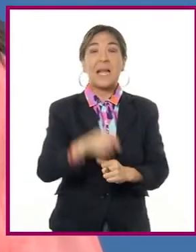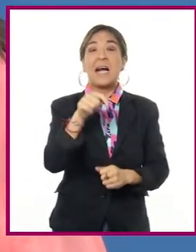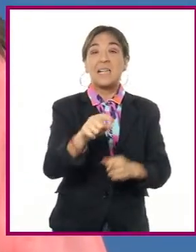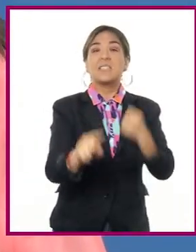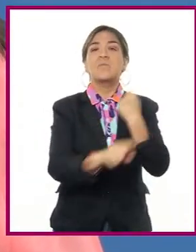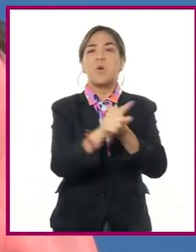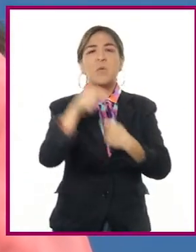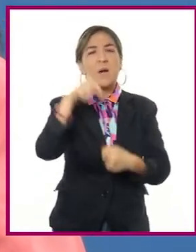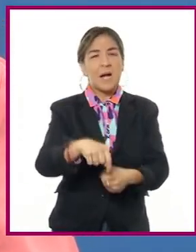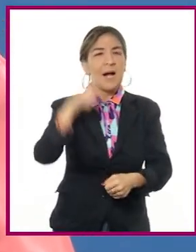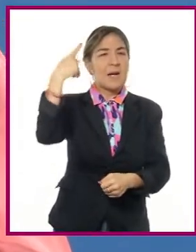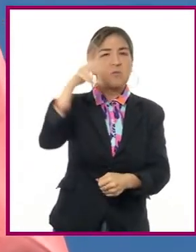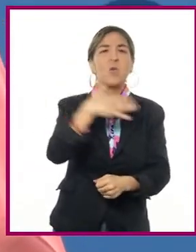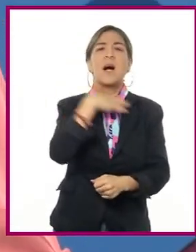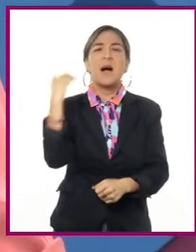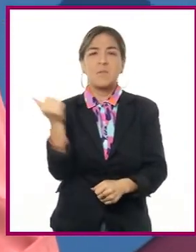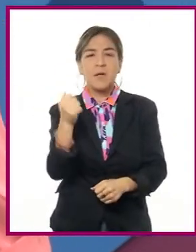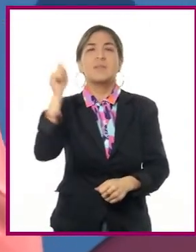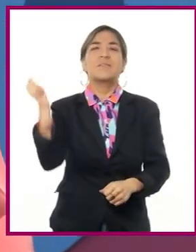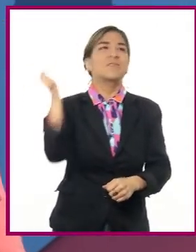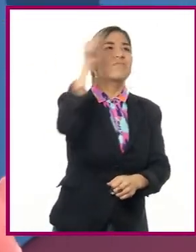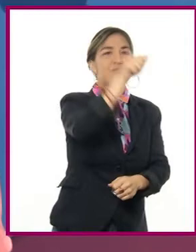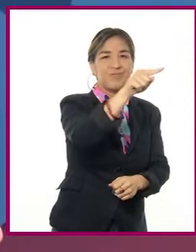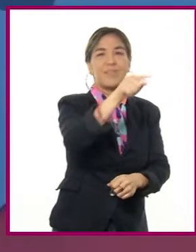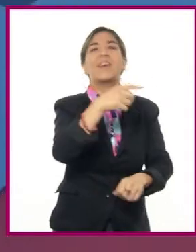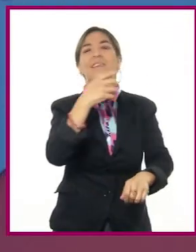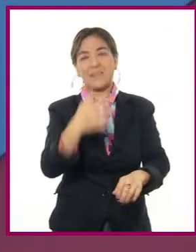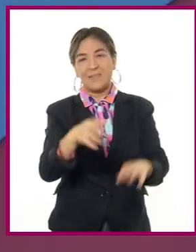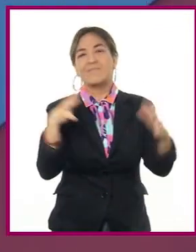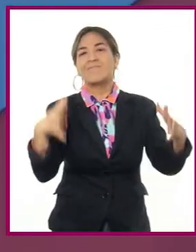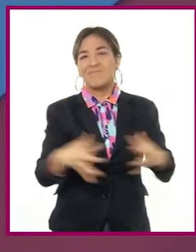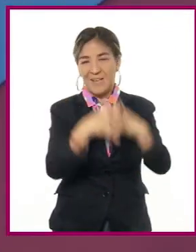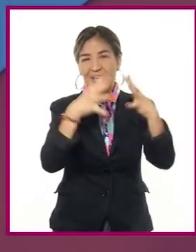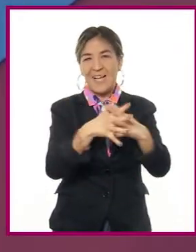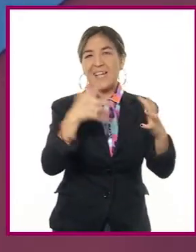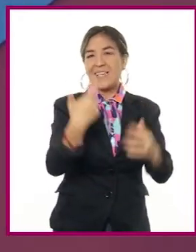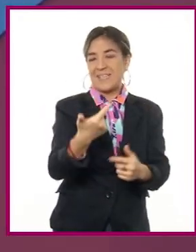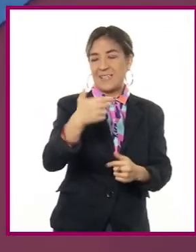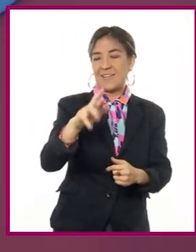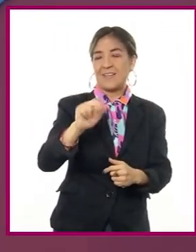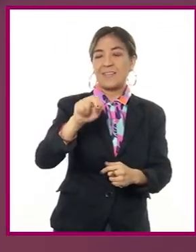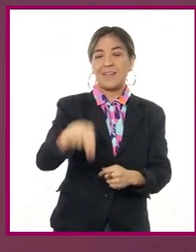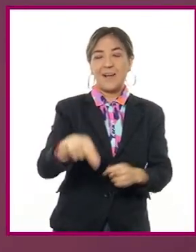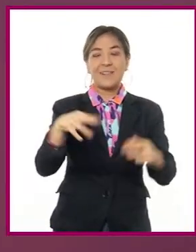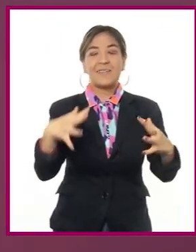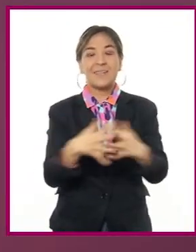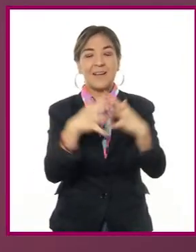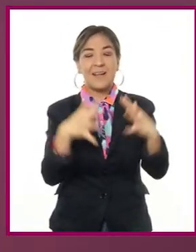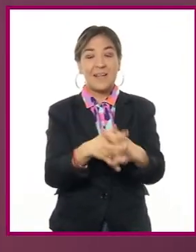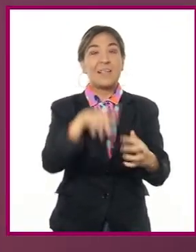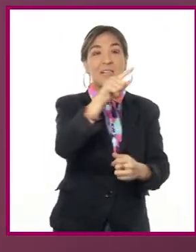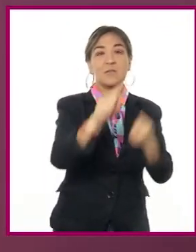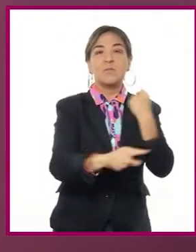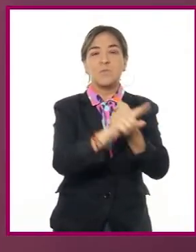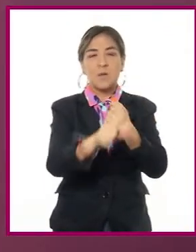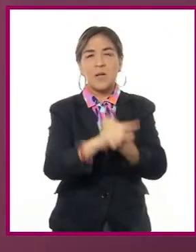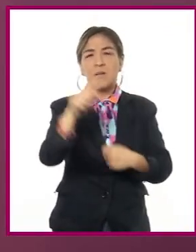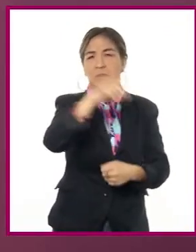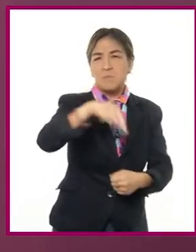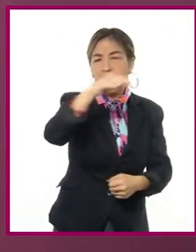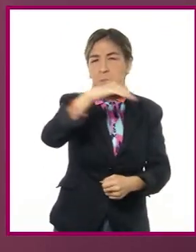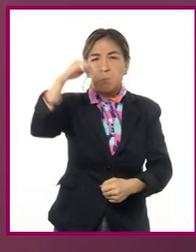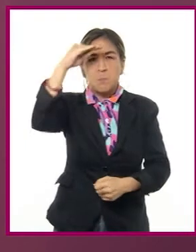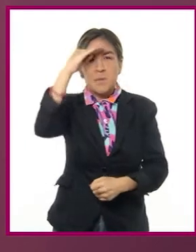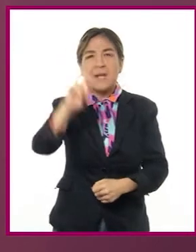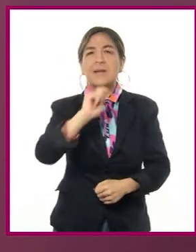alemán partieron a pelear a la Gran Guerra, a solicitud de los países de origen de sus padres, pensando que la